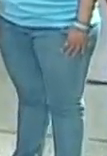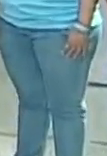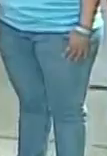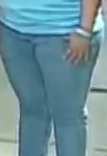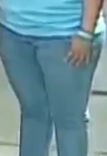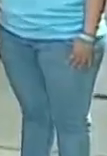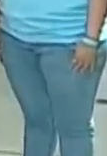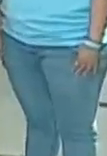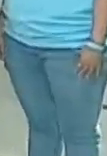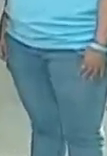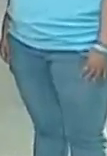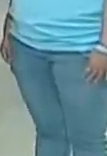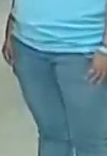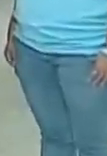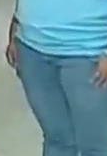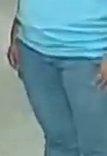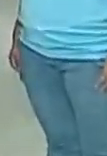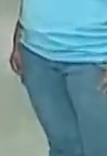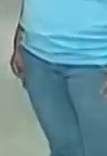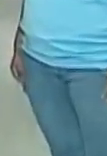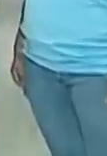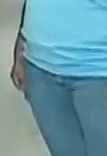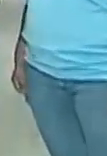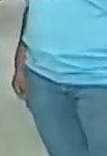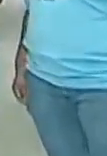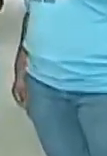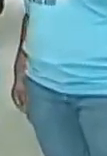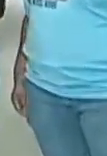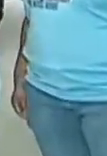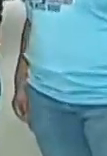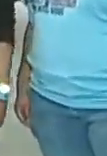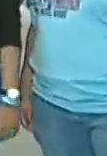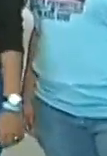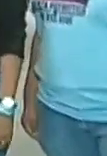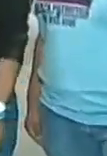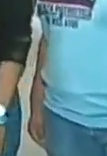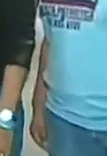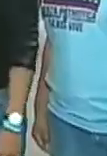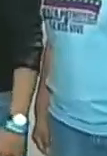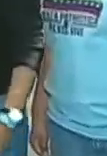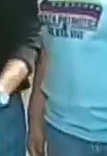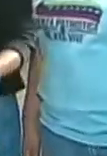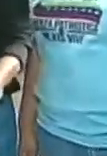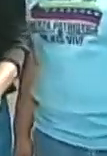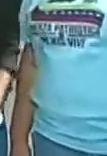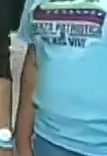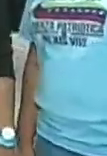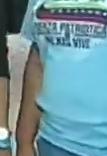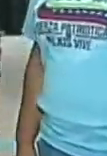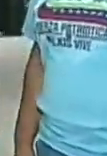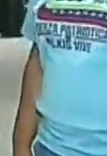brigadas coordinadoras y comunitarias en nuestra institución, dándole los